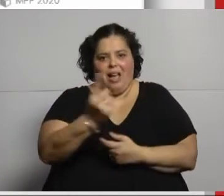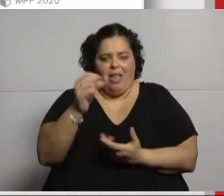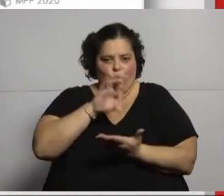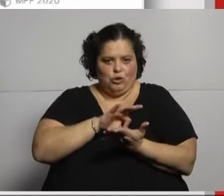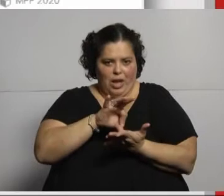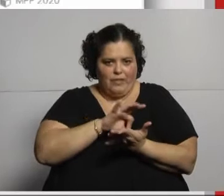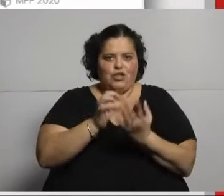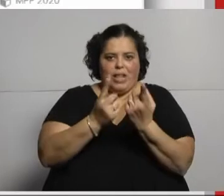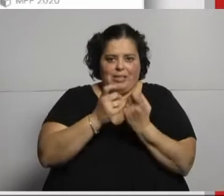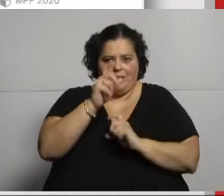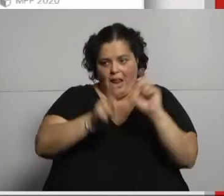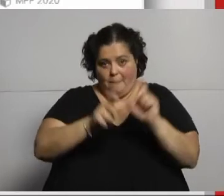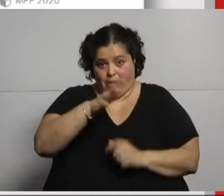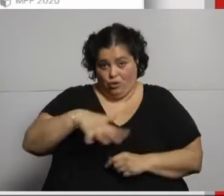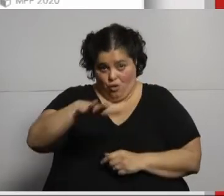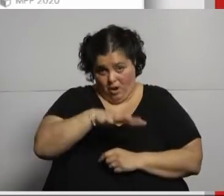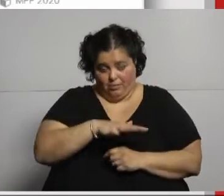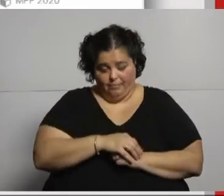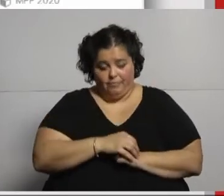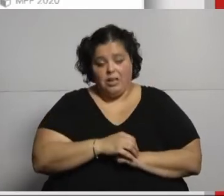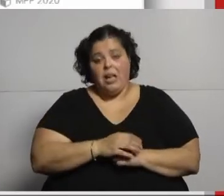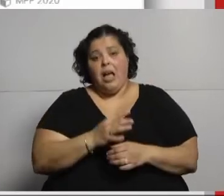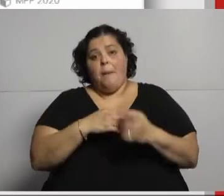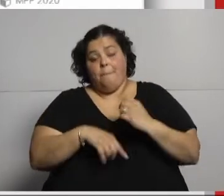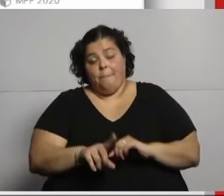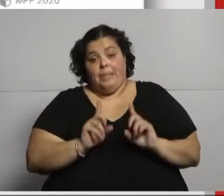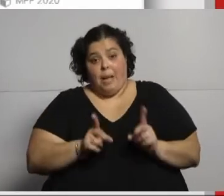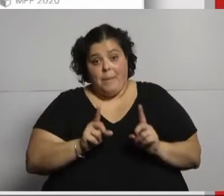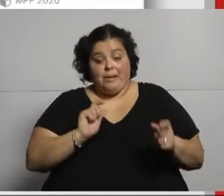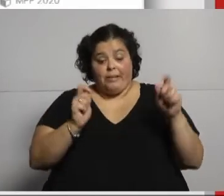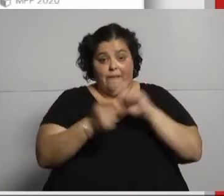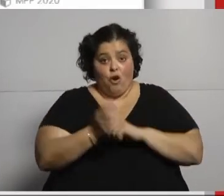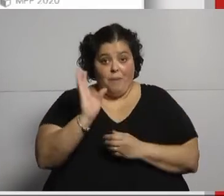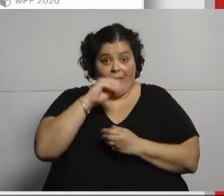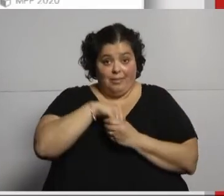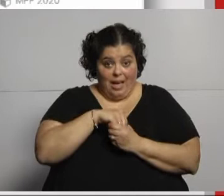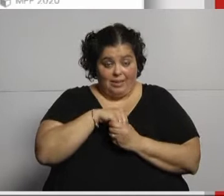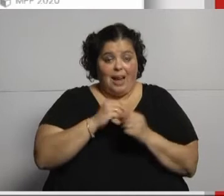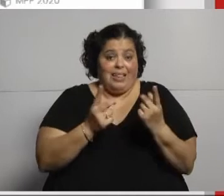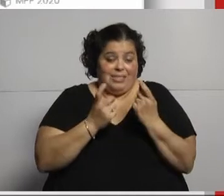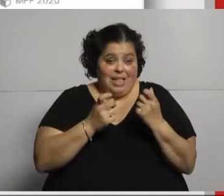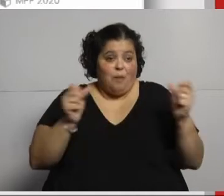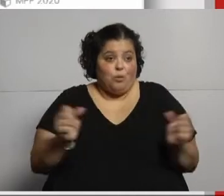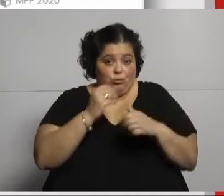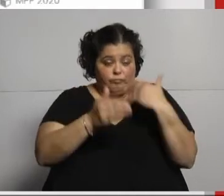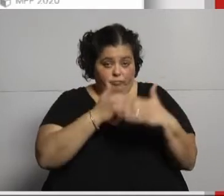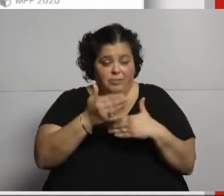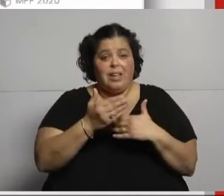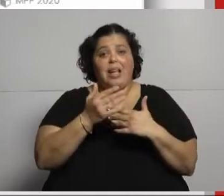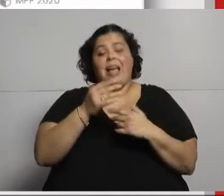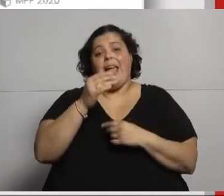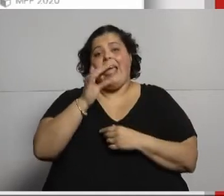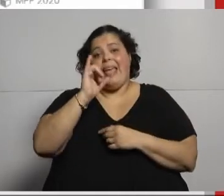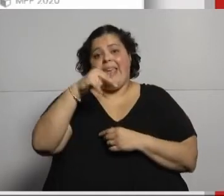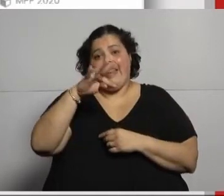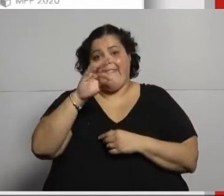por los ciudadanos, pero también en la reforma interna que se ha necesitado desarrollar para brindar herramientas como la intranet municipal,